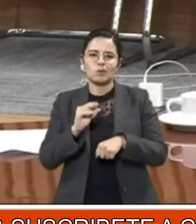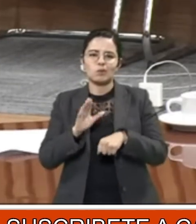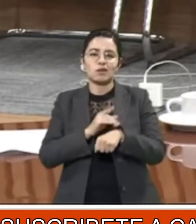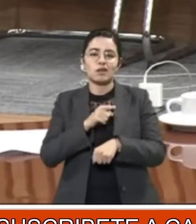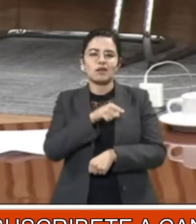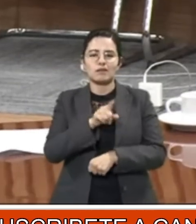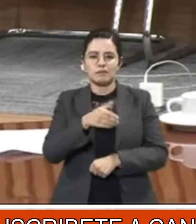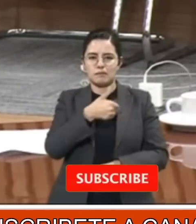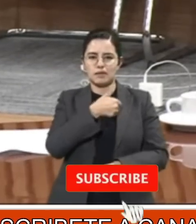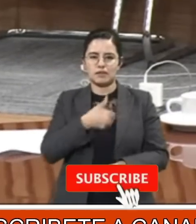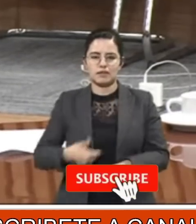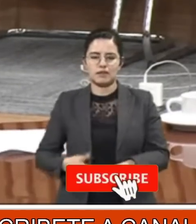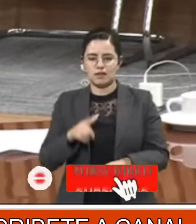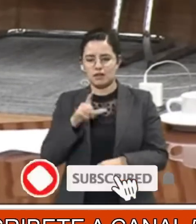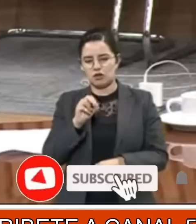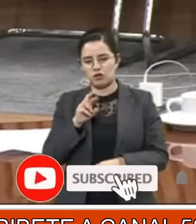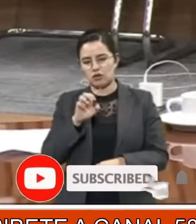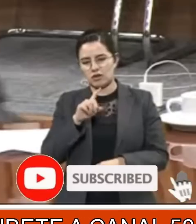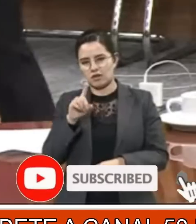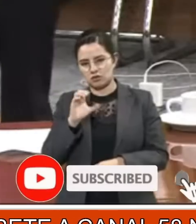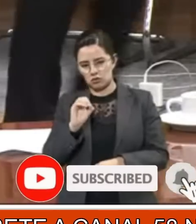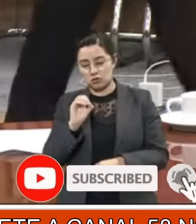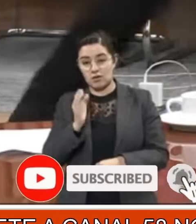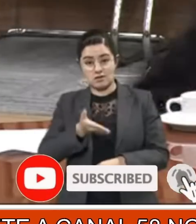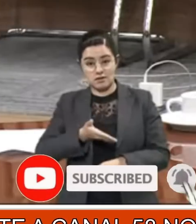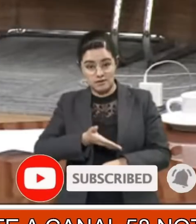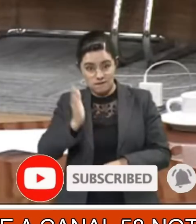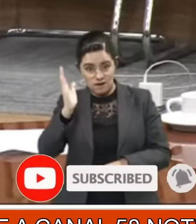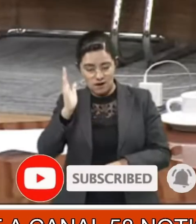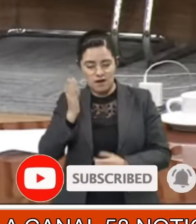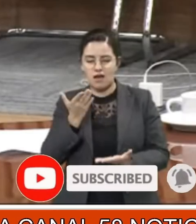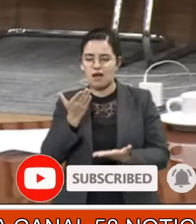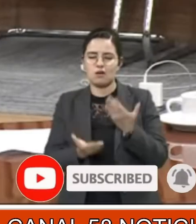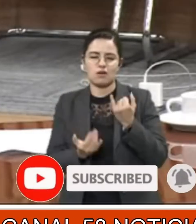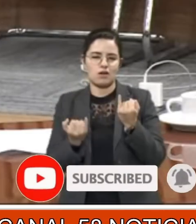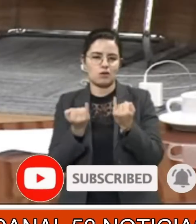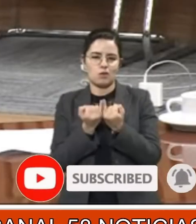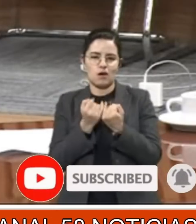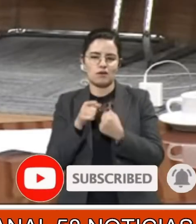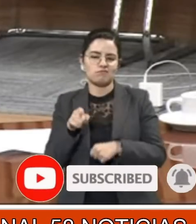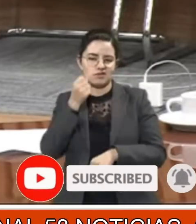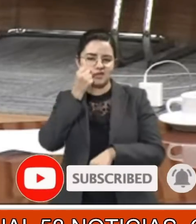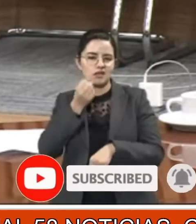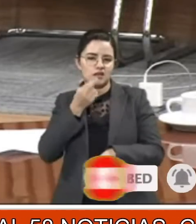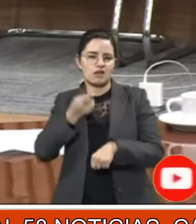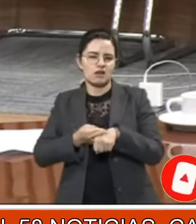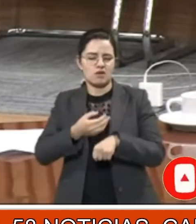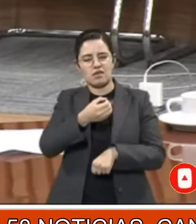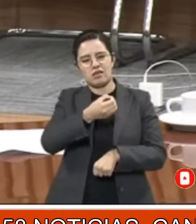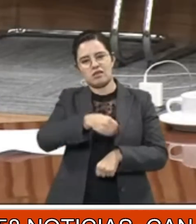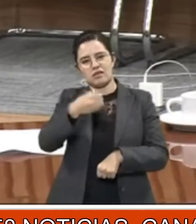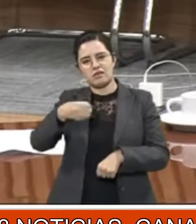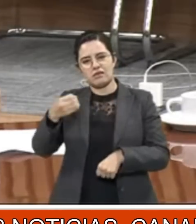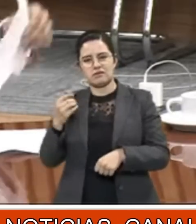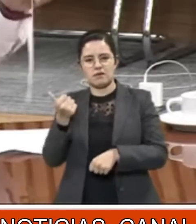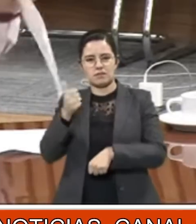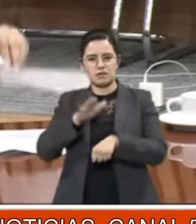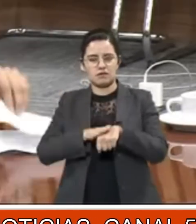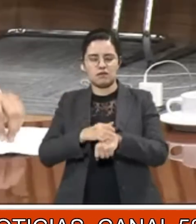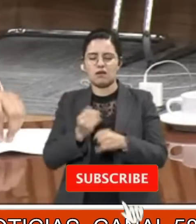fue en beneficio de unos cuantos. Nada que celebrar, la verdad, nada que reconocer tampoco con